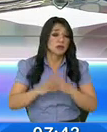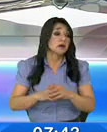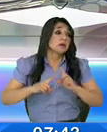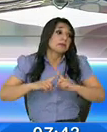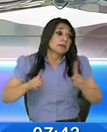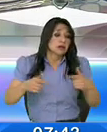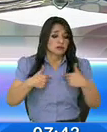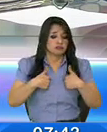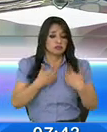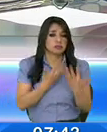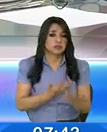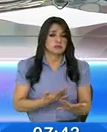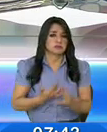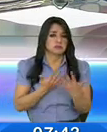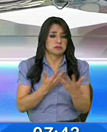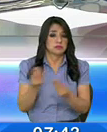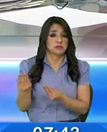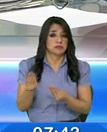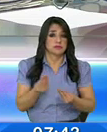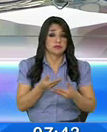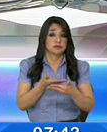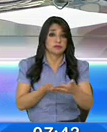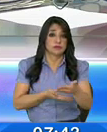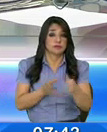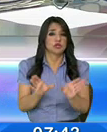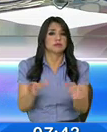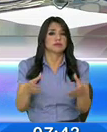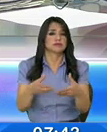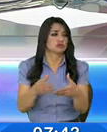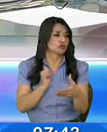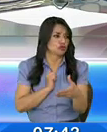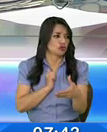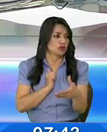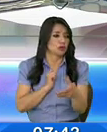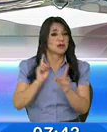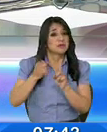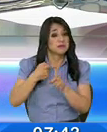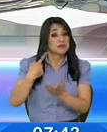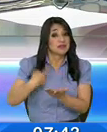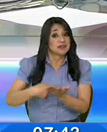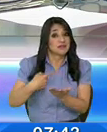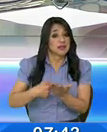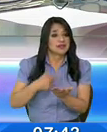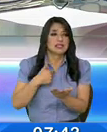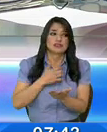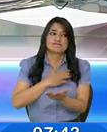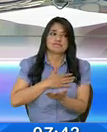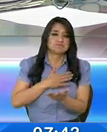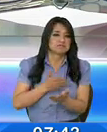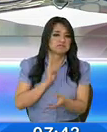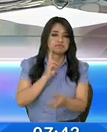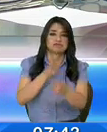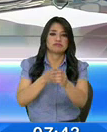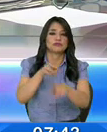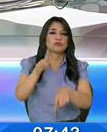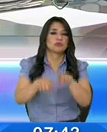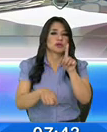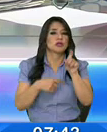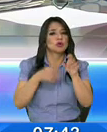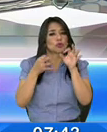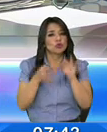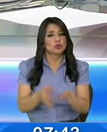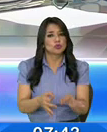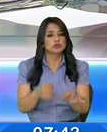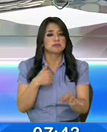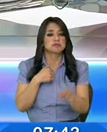esperando el informe de la comisión porque en el primer debate yo lamentablemente no pude estar estaba actuando